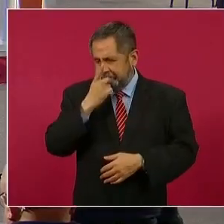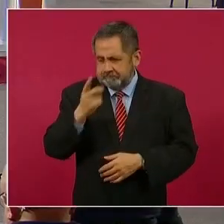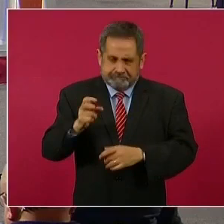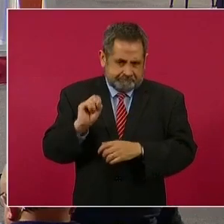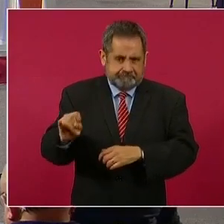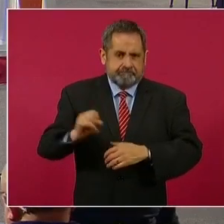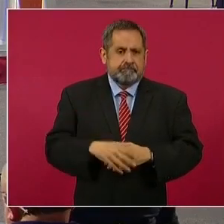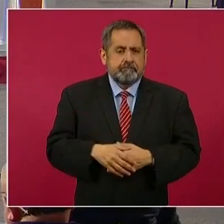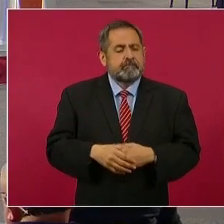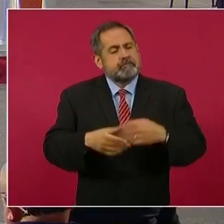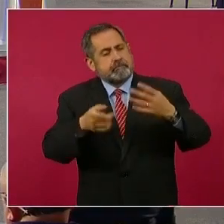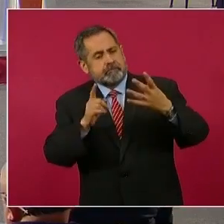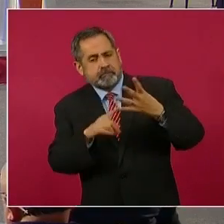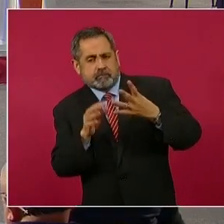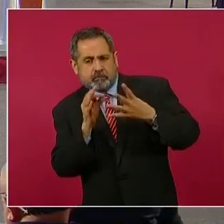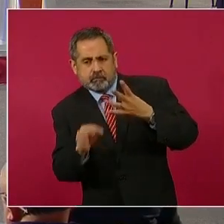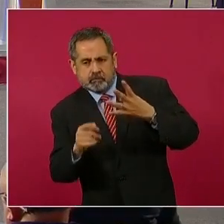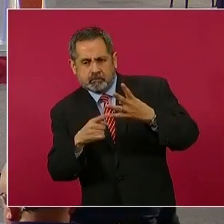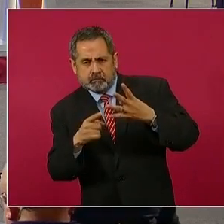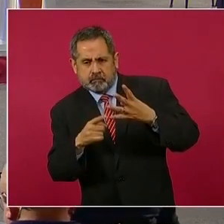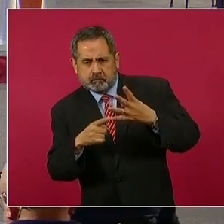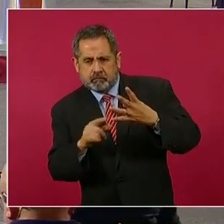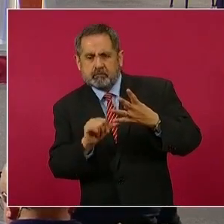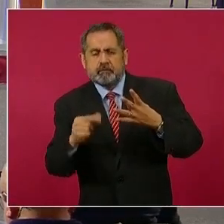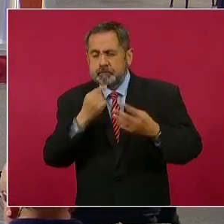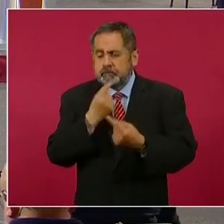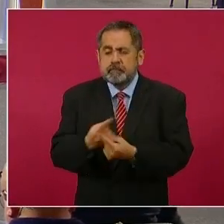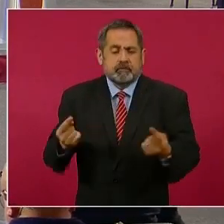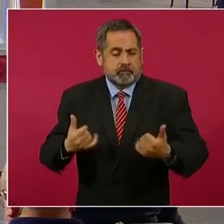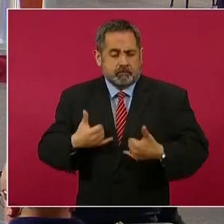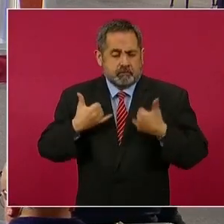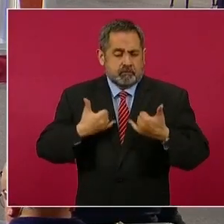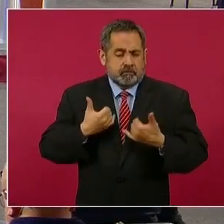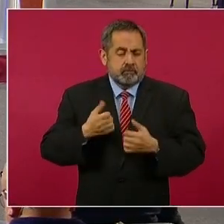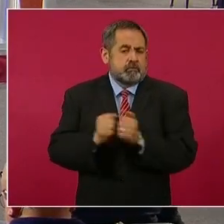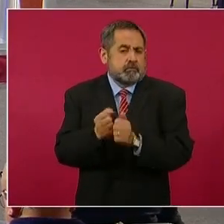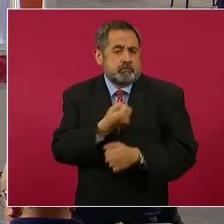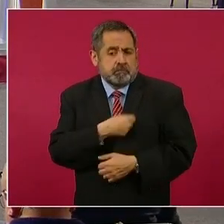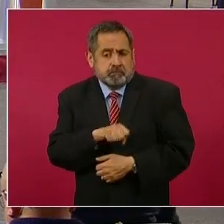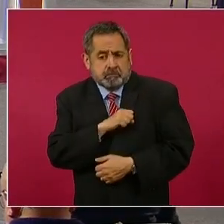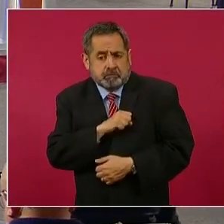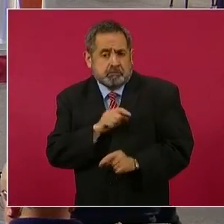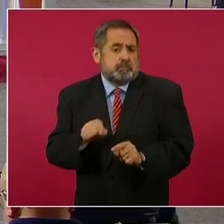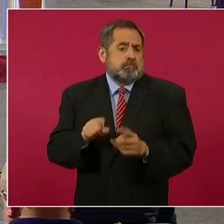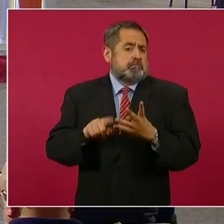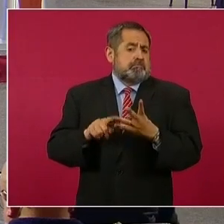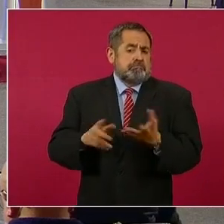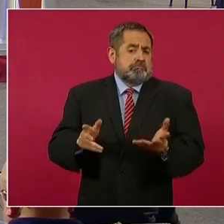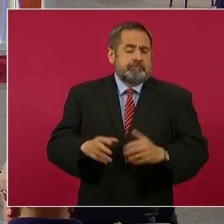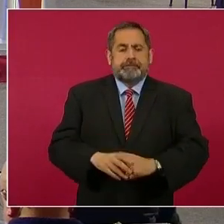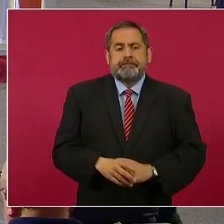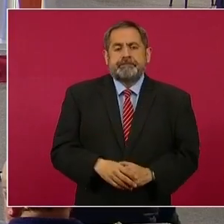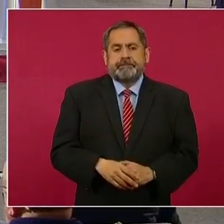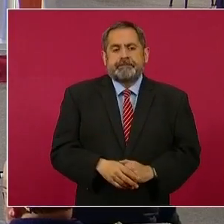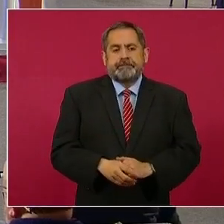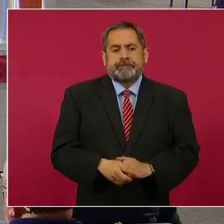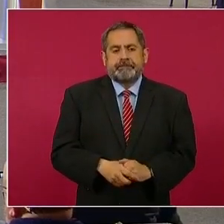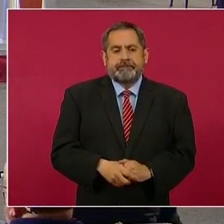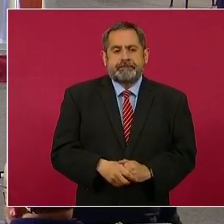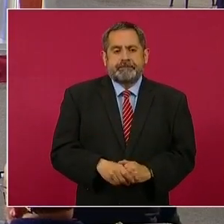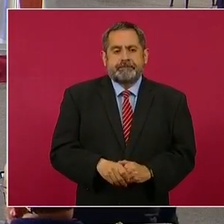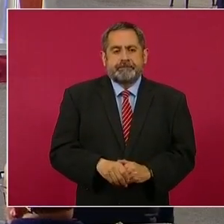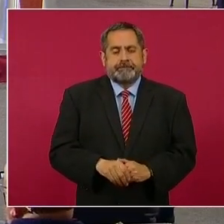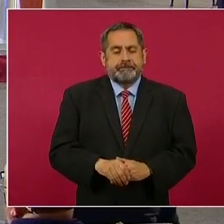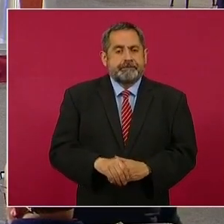en la prioridad baja, niñas, niños, adolescentes saludables. La siguiente, por favor. Esta es